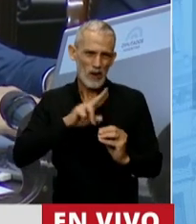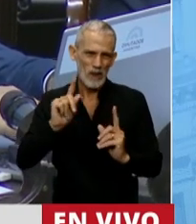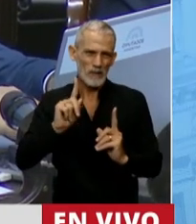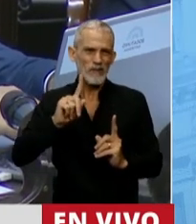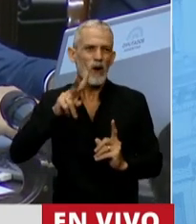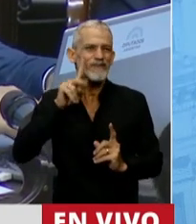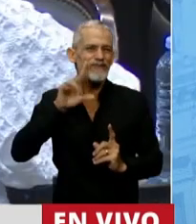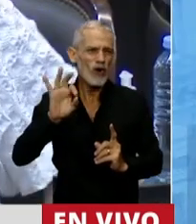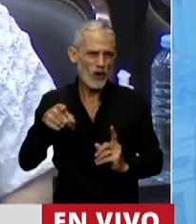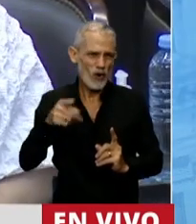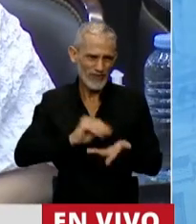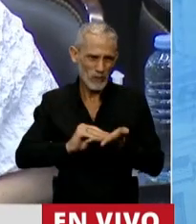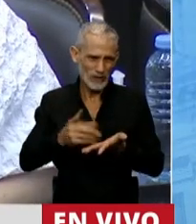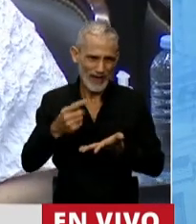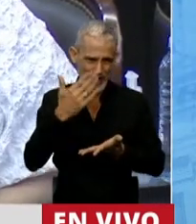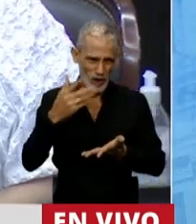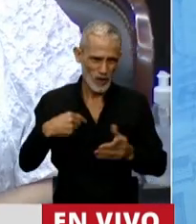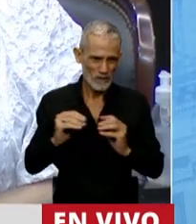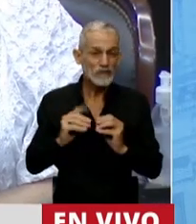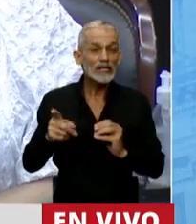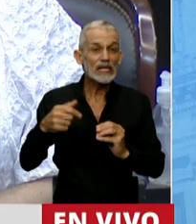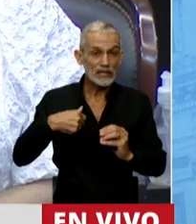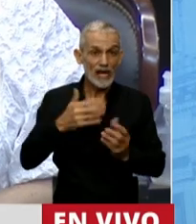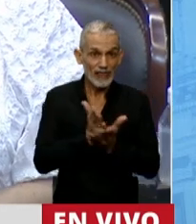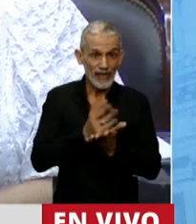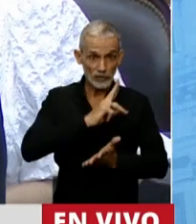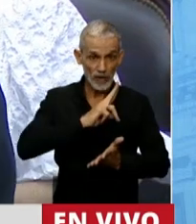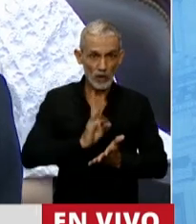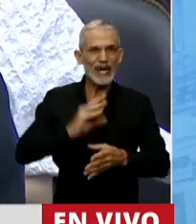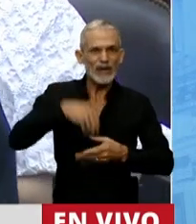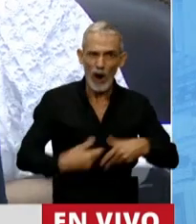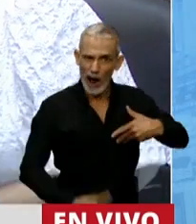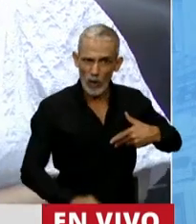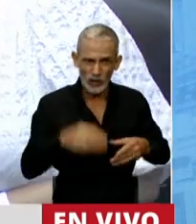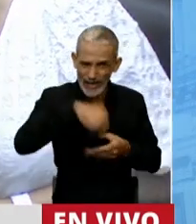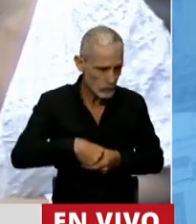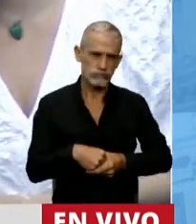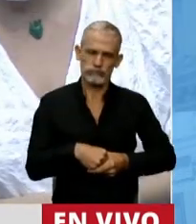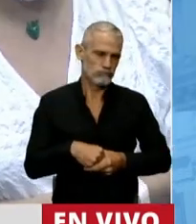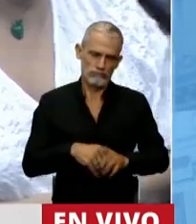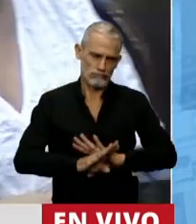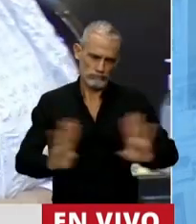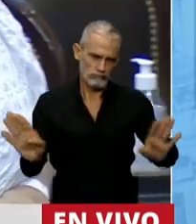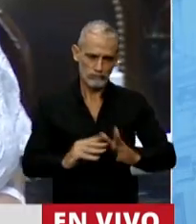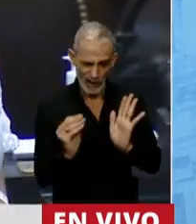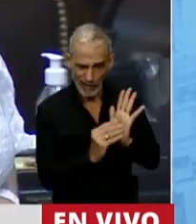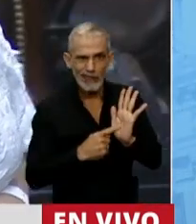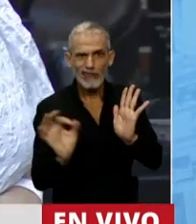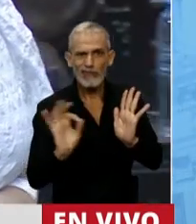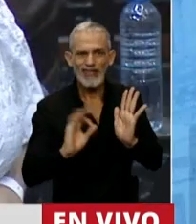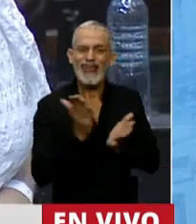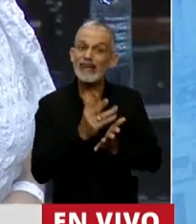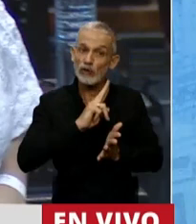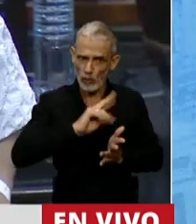diputada Vigo, ese derecho de las mujeres no incluye el derecho al aborto, literalmente. Y para